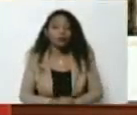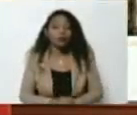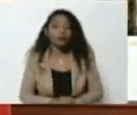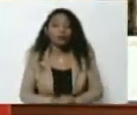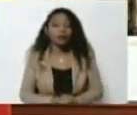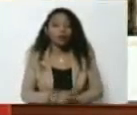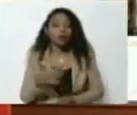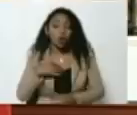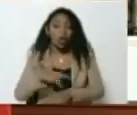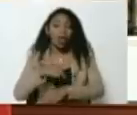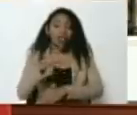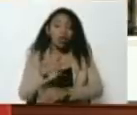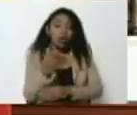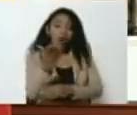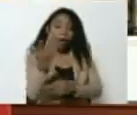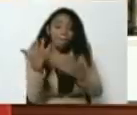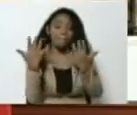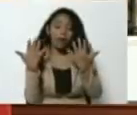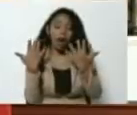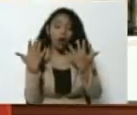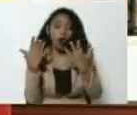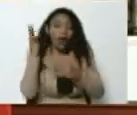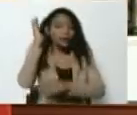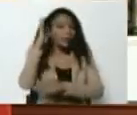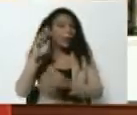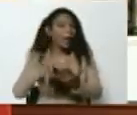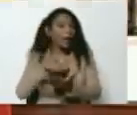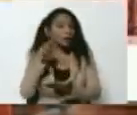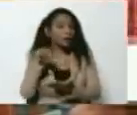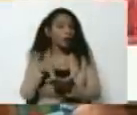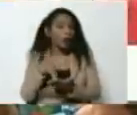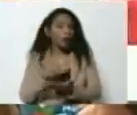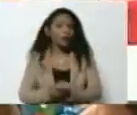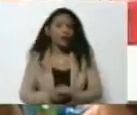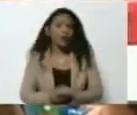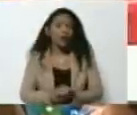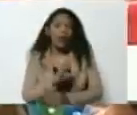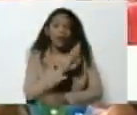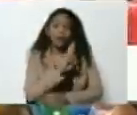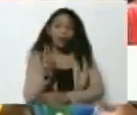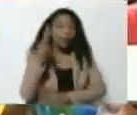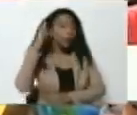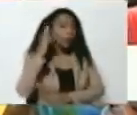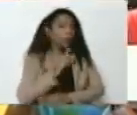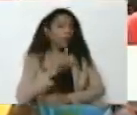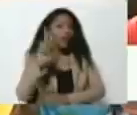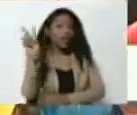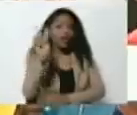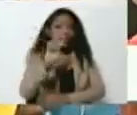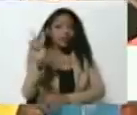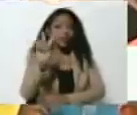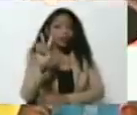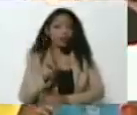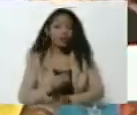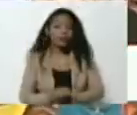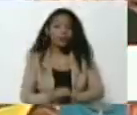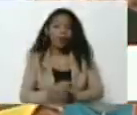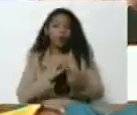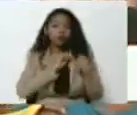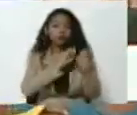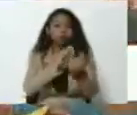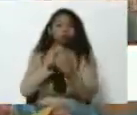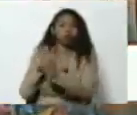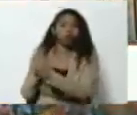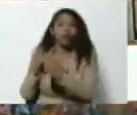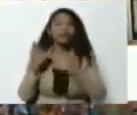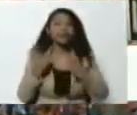Yo le dejo en sus manos a la Asamblea Nacional de la República Bolivariana de Venezuela el debate y